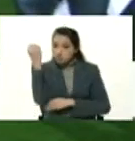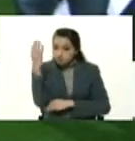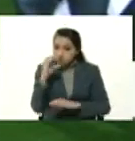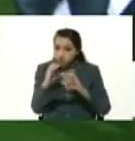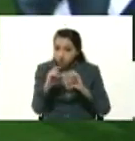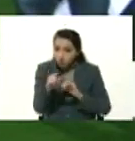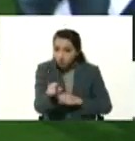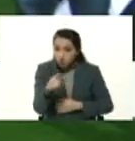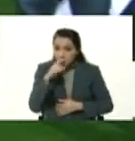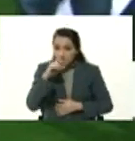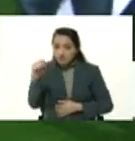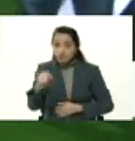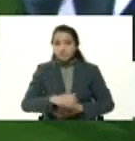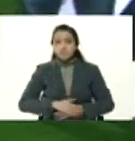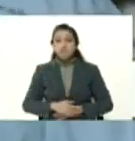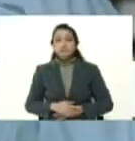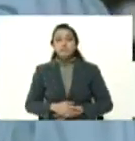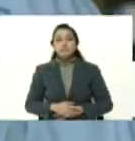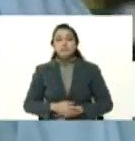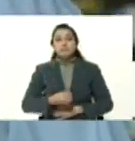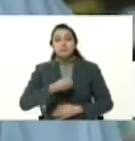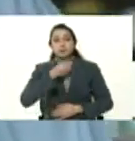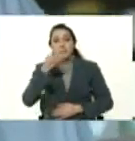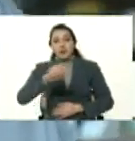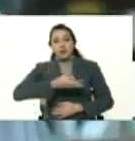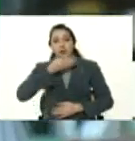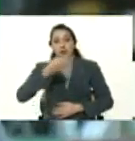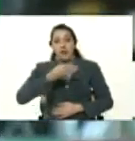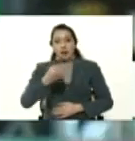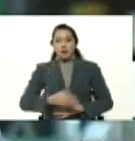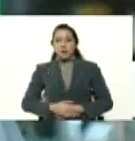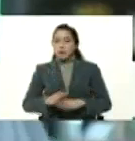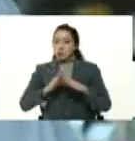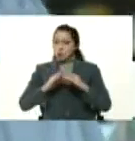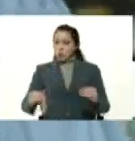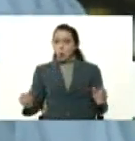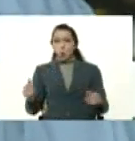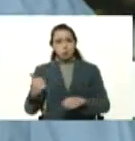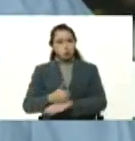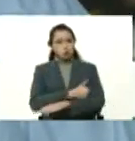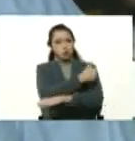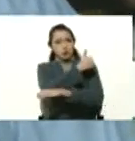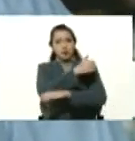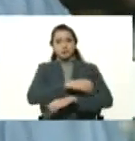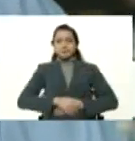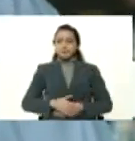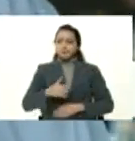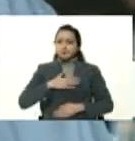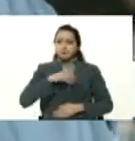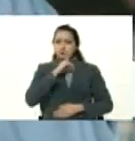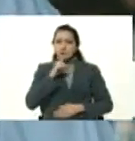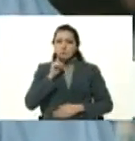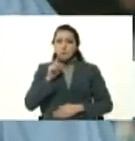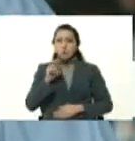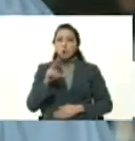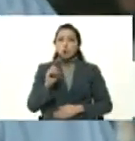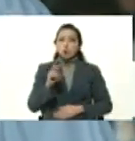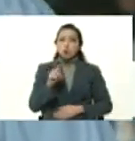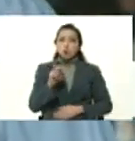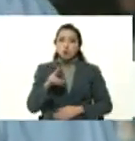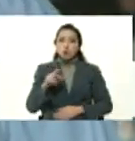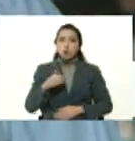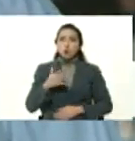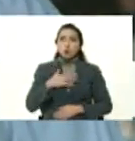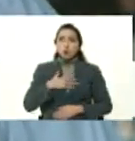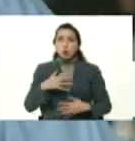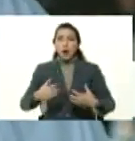usted. Buenas tardes, señor presidente y todos sus acompañantes. Mi nombre es Antonio Rotugno, de Calabozo, Estado